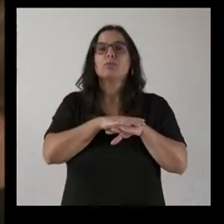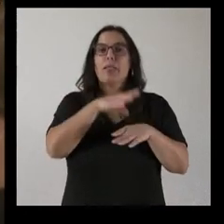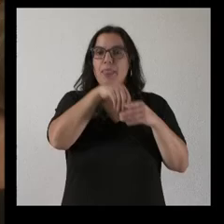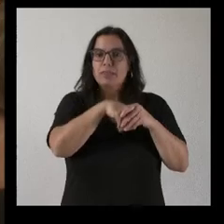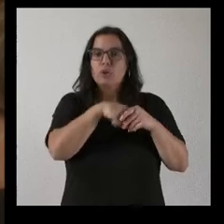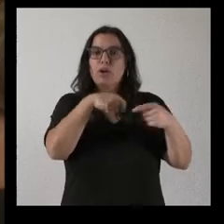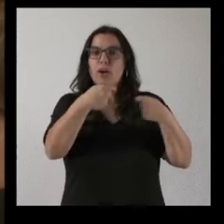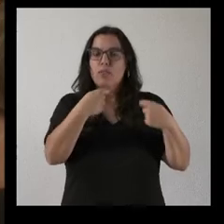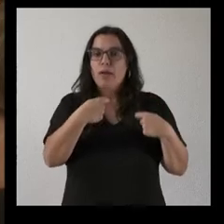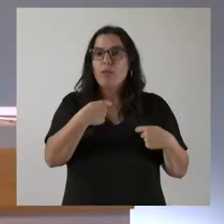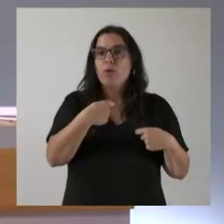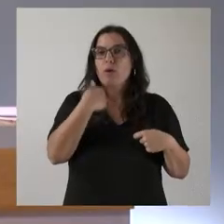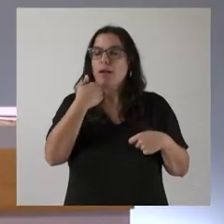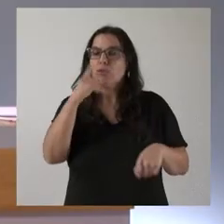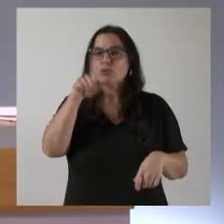ley